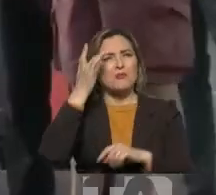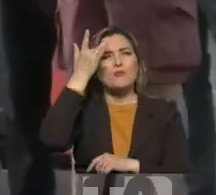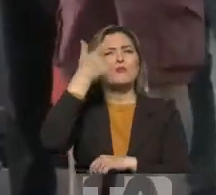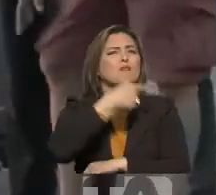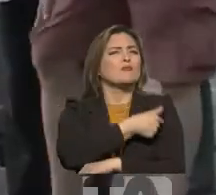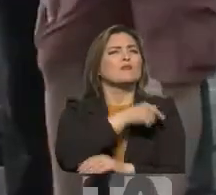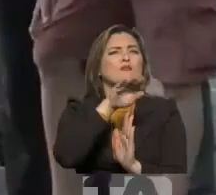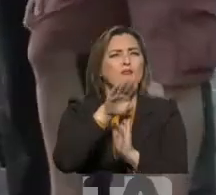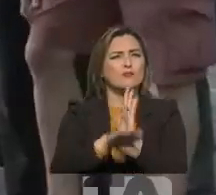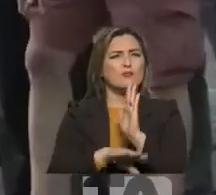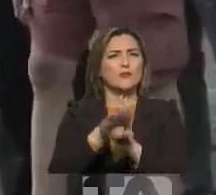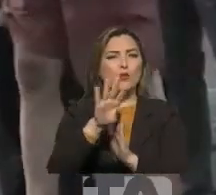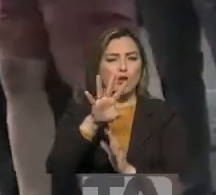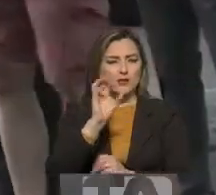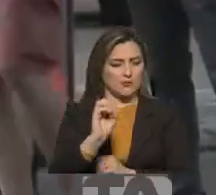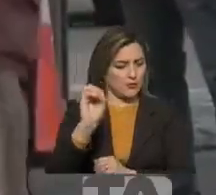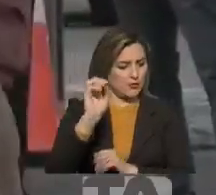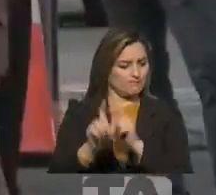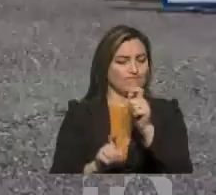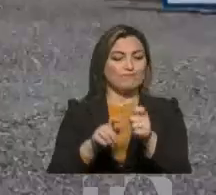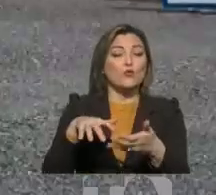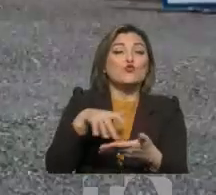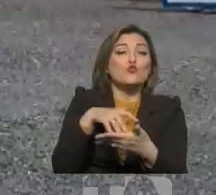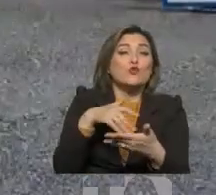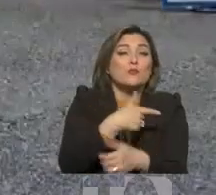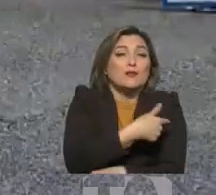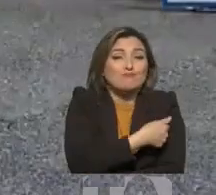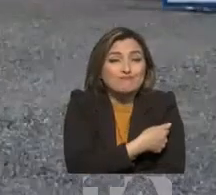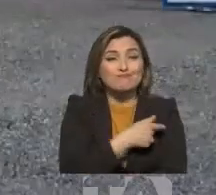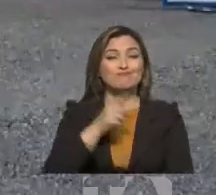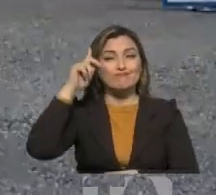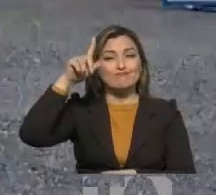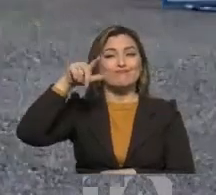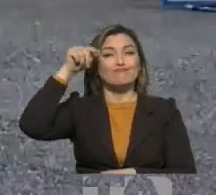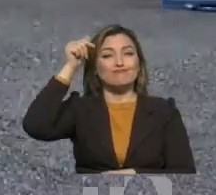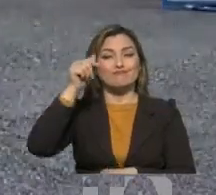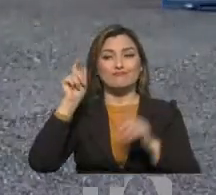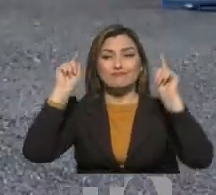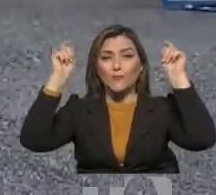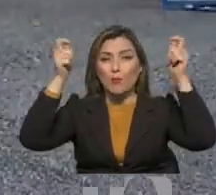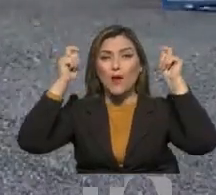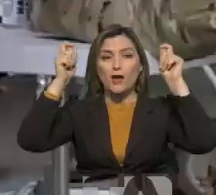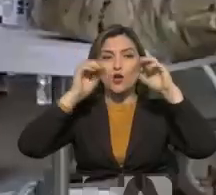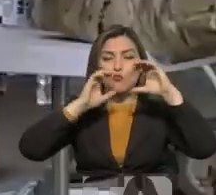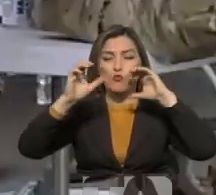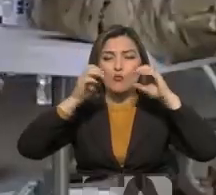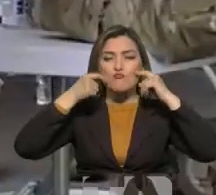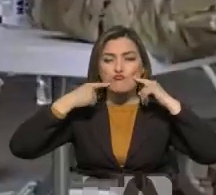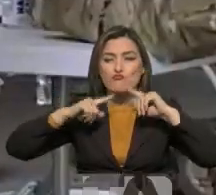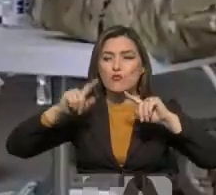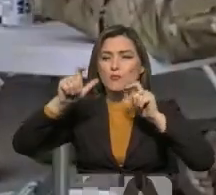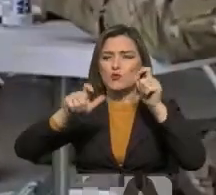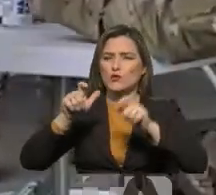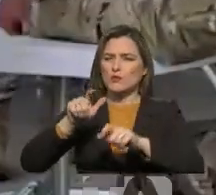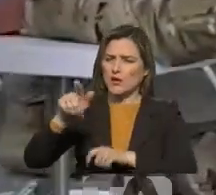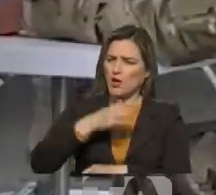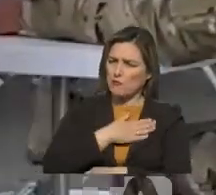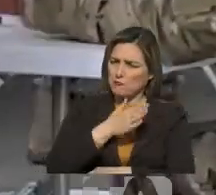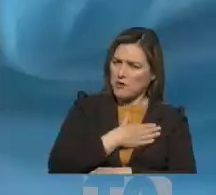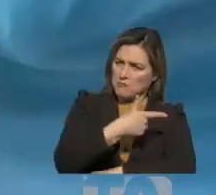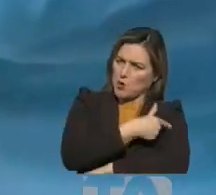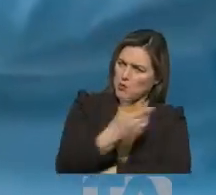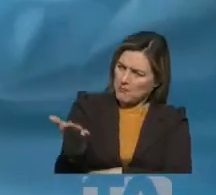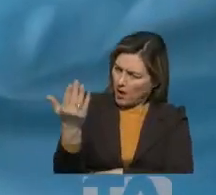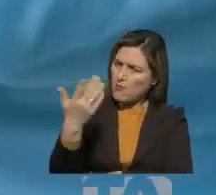de la población tiene dudas frente a la vacunación desde el gobierno se emprenden campañas de comunicación para convencer a quienes no se han vacunado